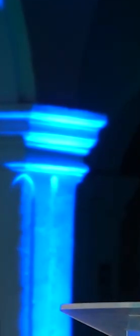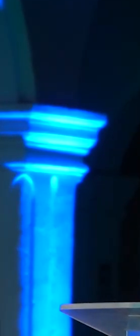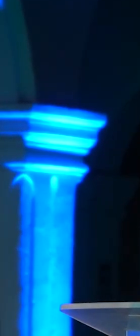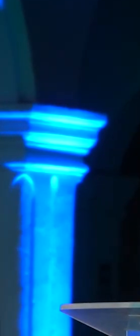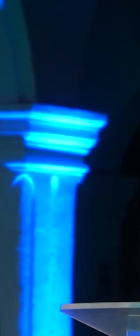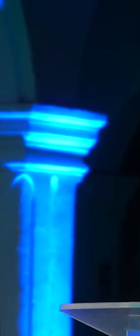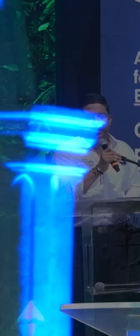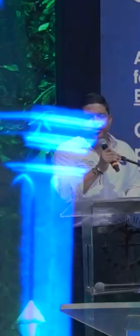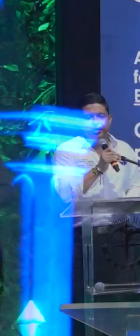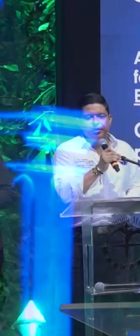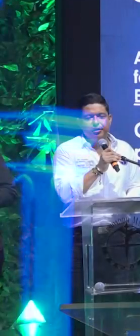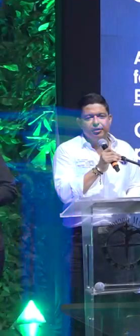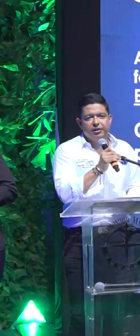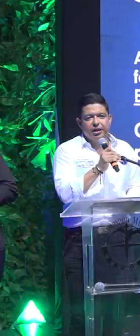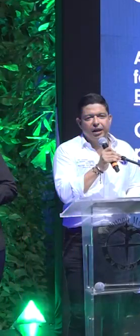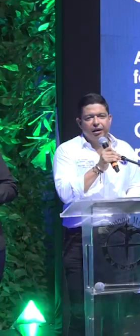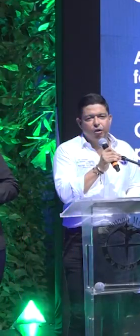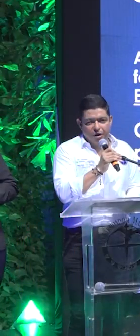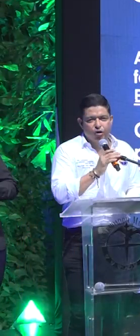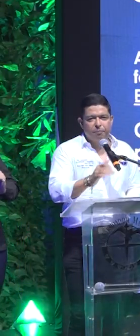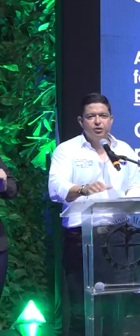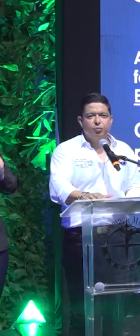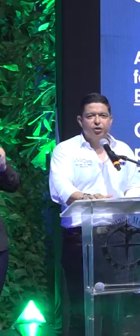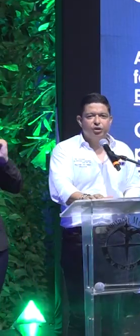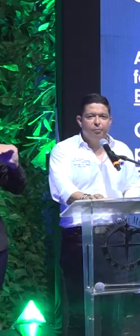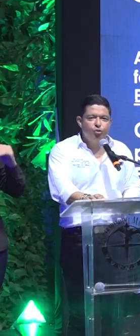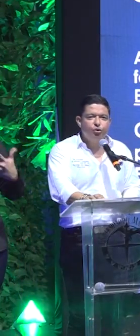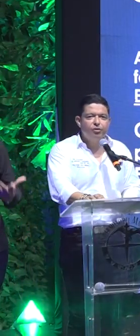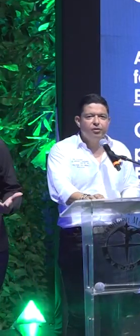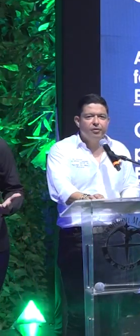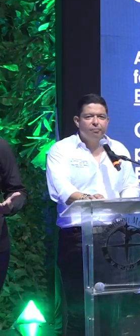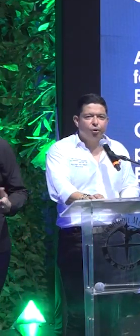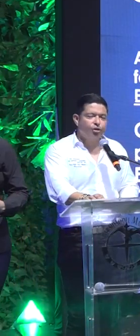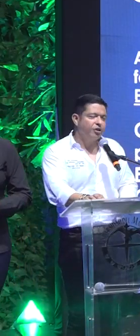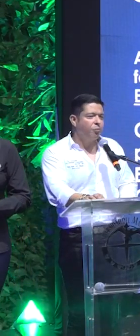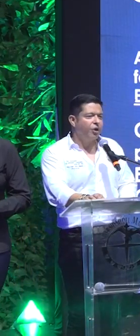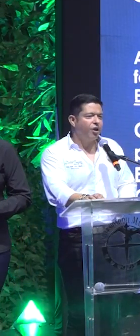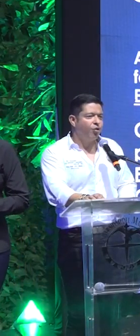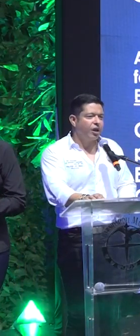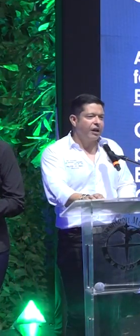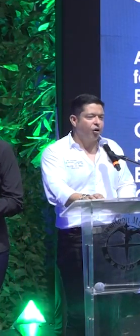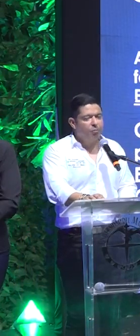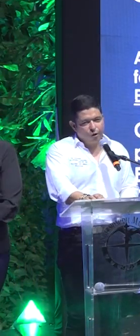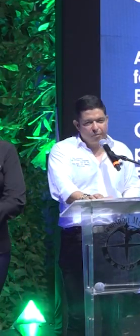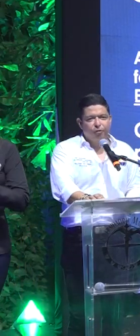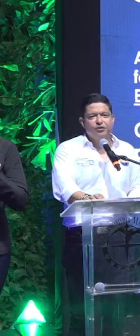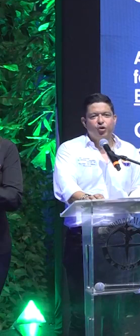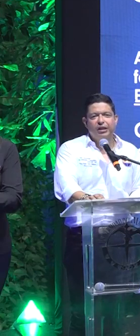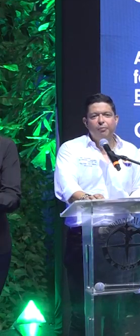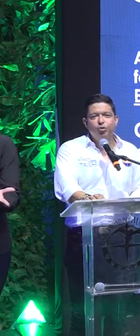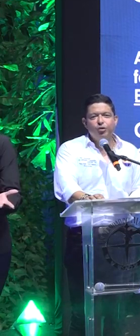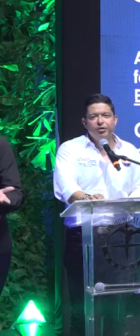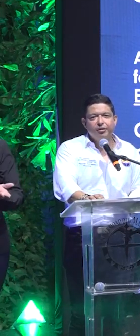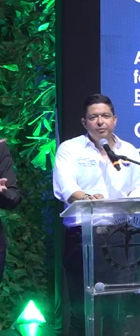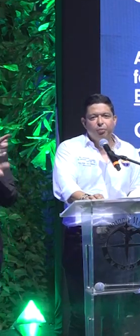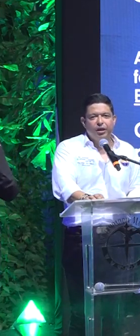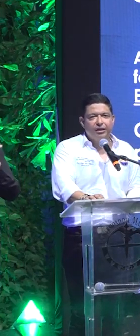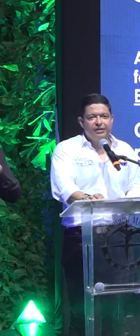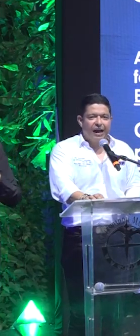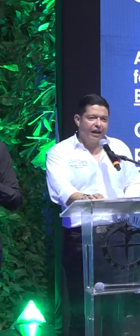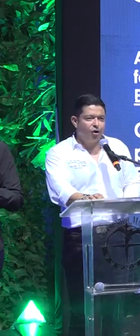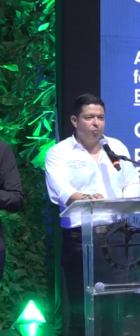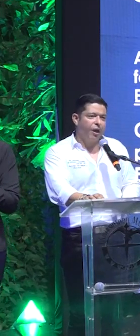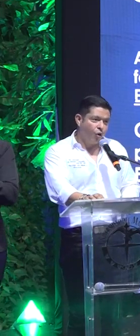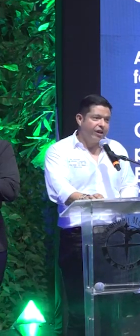mundo, por supuesto, porque tienen los mayores presupuestos del mundo, por lo tanto pueden contratar los mejores profesores del mundo,